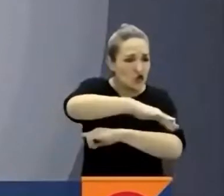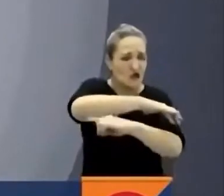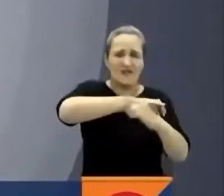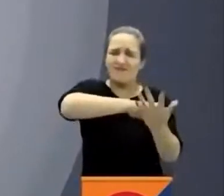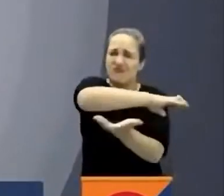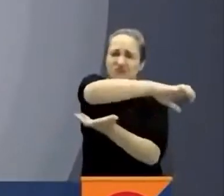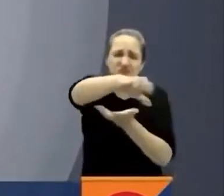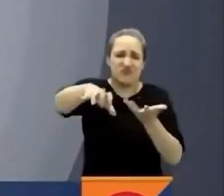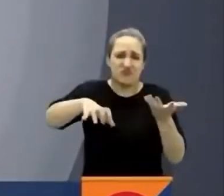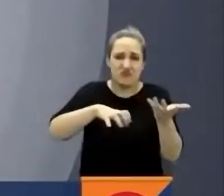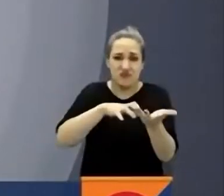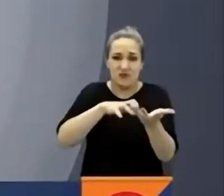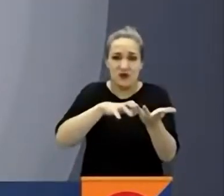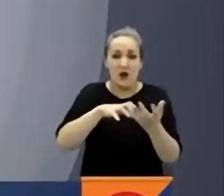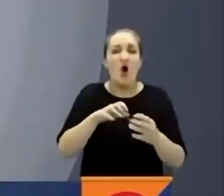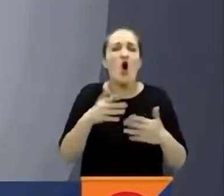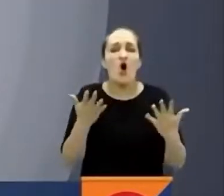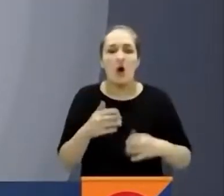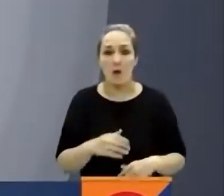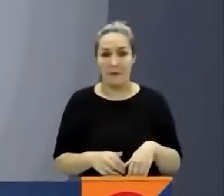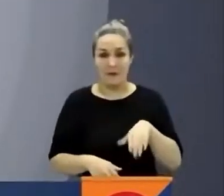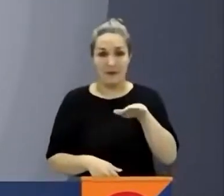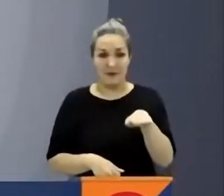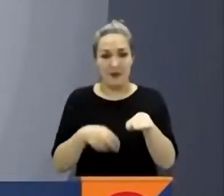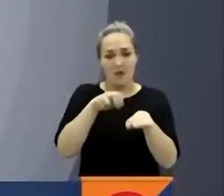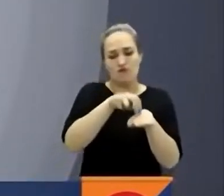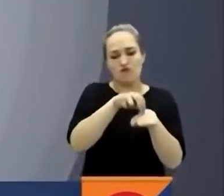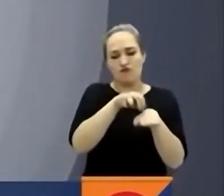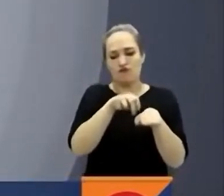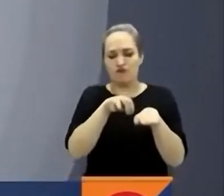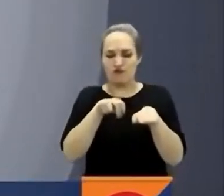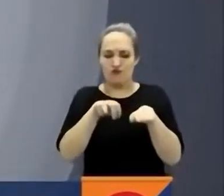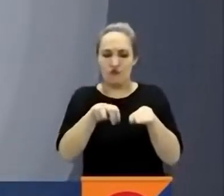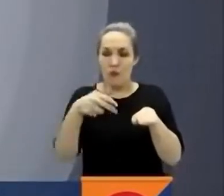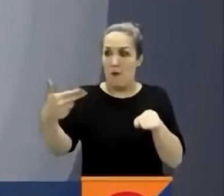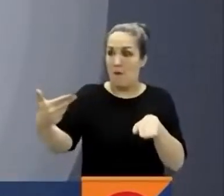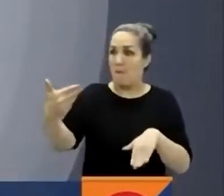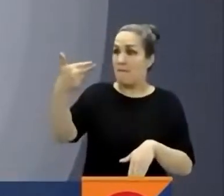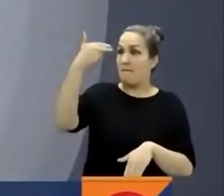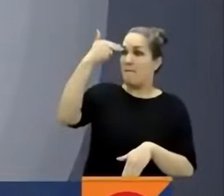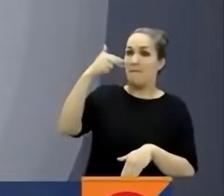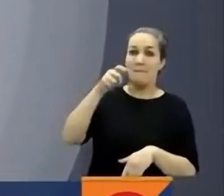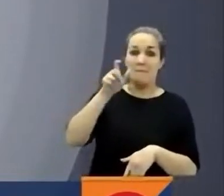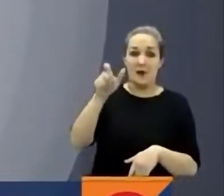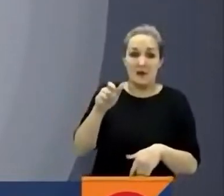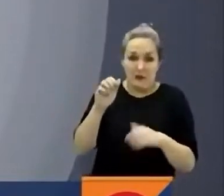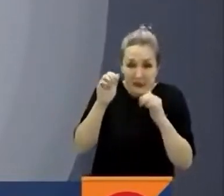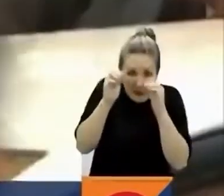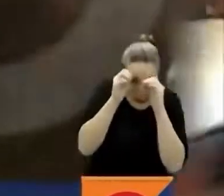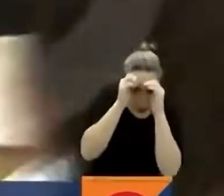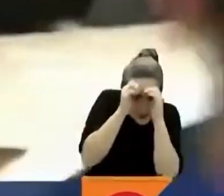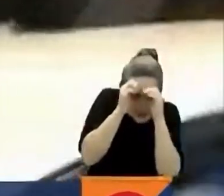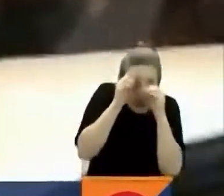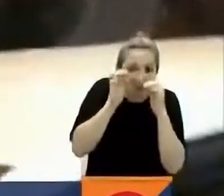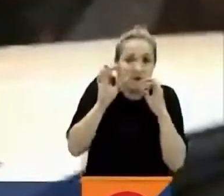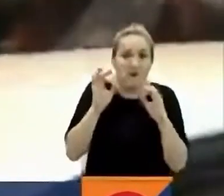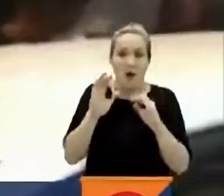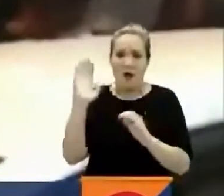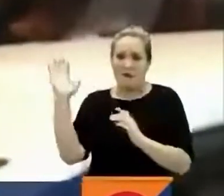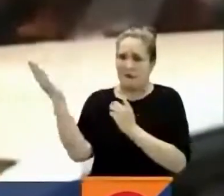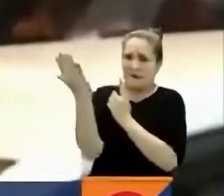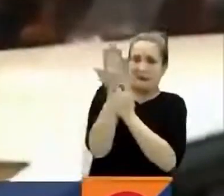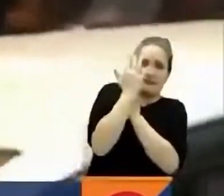hecho fue un acto en 3 tiempos: la salida del auto, el fallido balazo y el reflejo de la Kirchner agachada mientras policía y gente